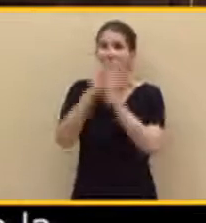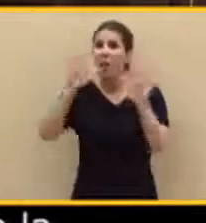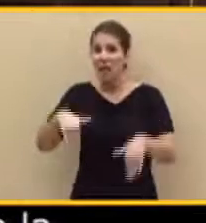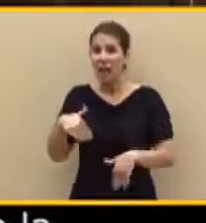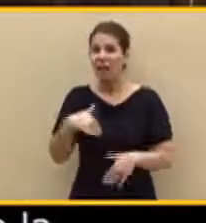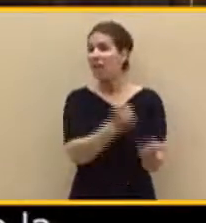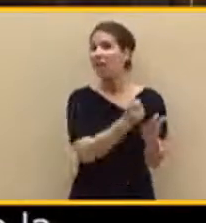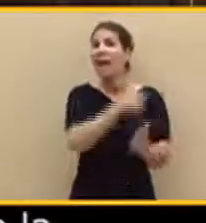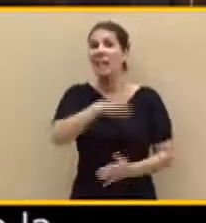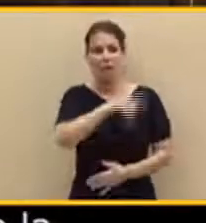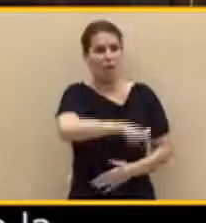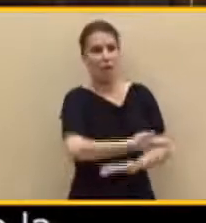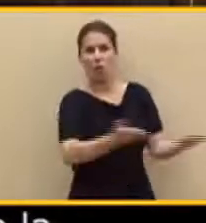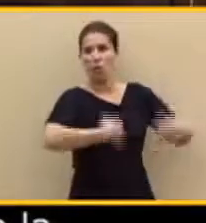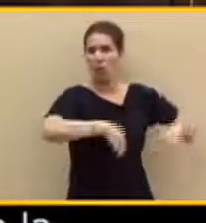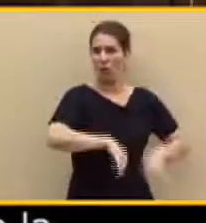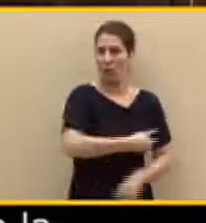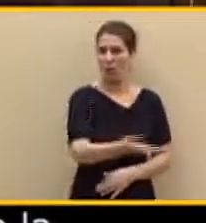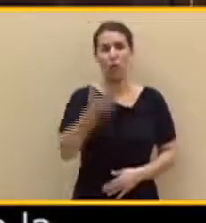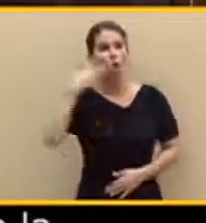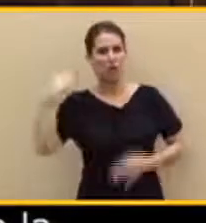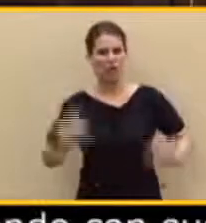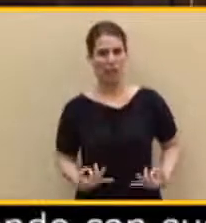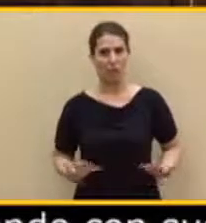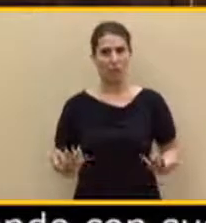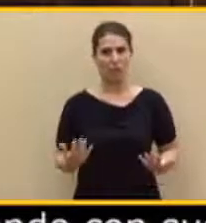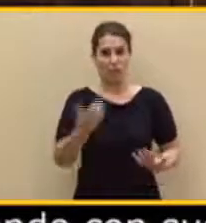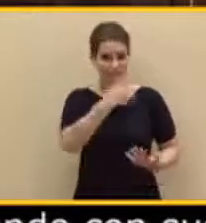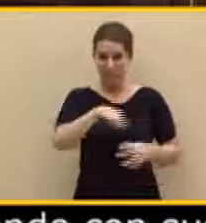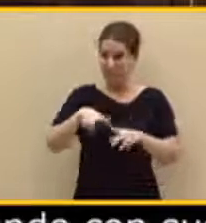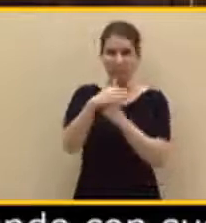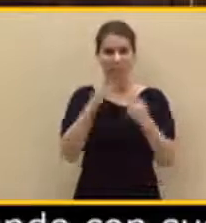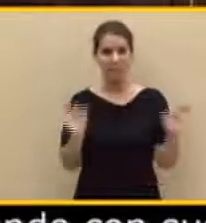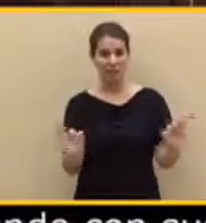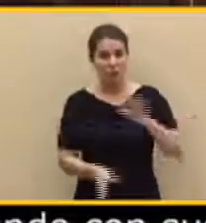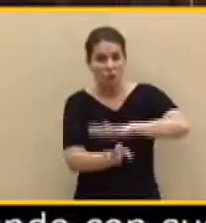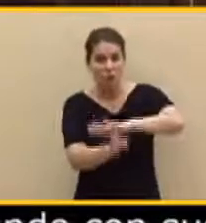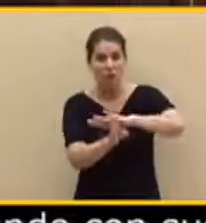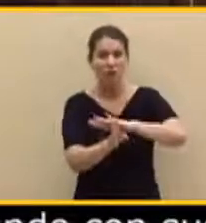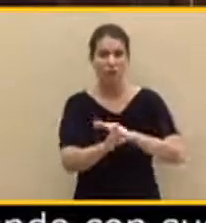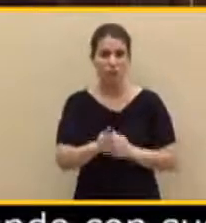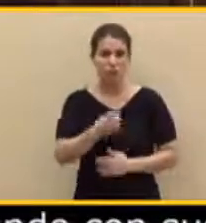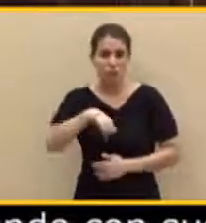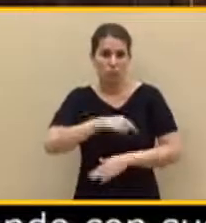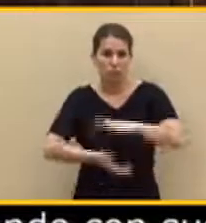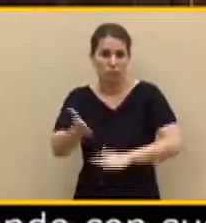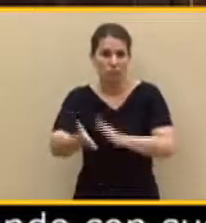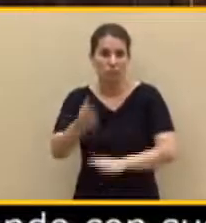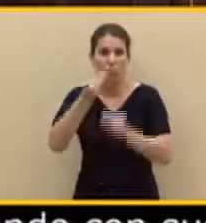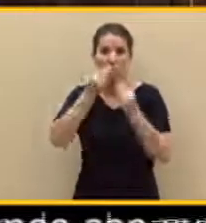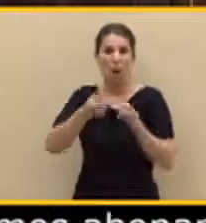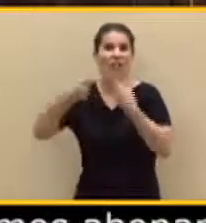los ciudadanos y las ciudadanas honradas. Y mientras esto siga así, seguiremos abonando el camino a la corrupción. Hay otro